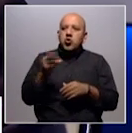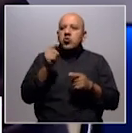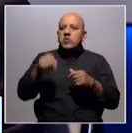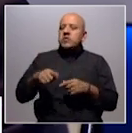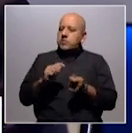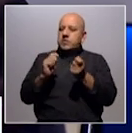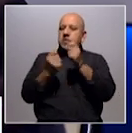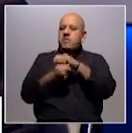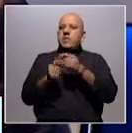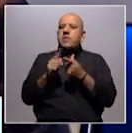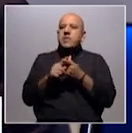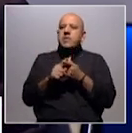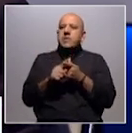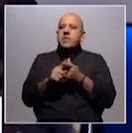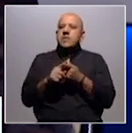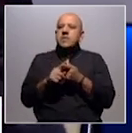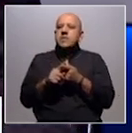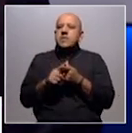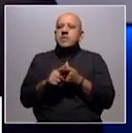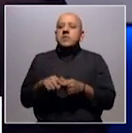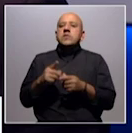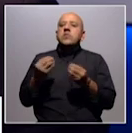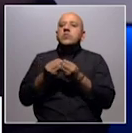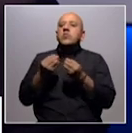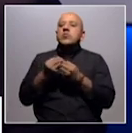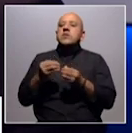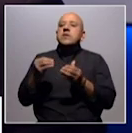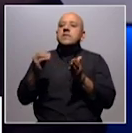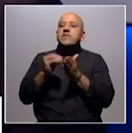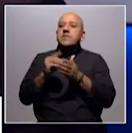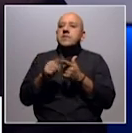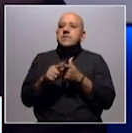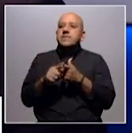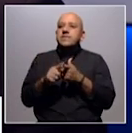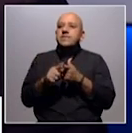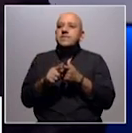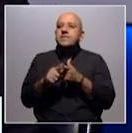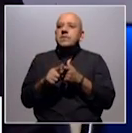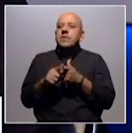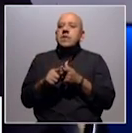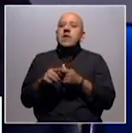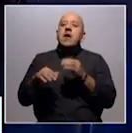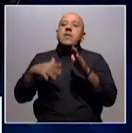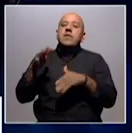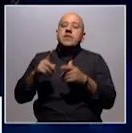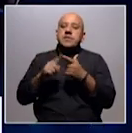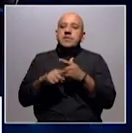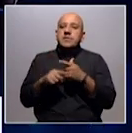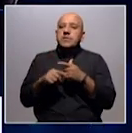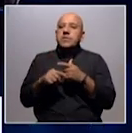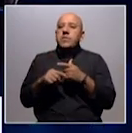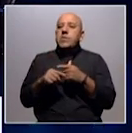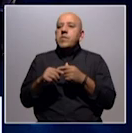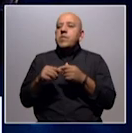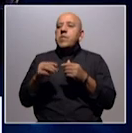vuelta se dio vuelta varias veces y uno es el mismo y no es el mismo y uno